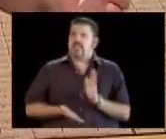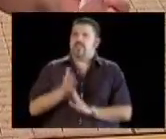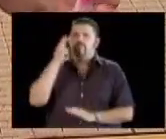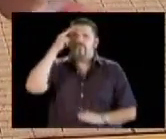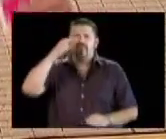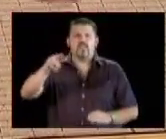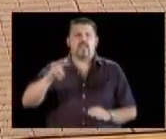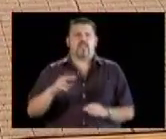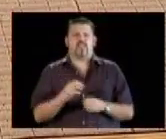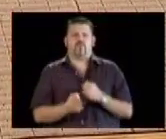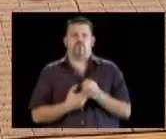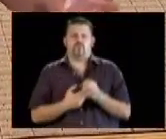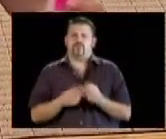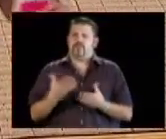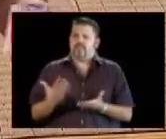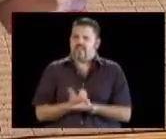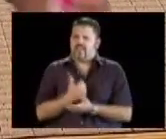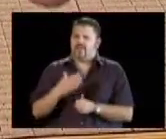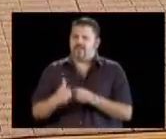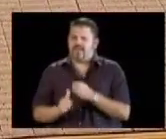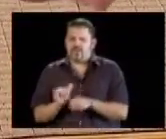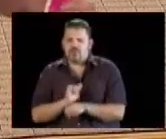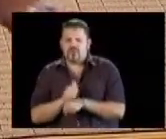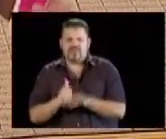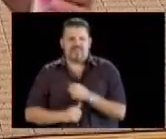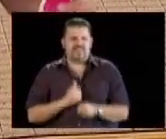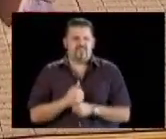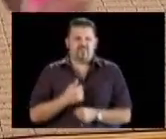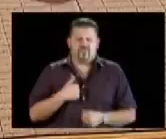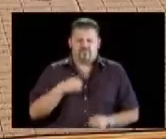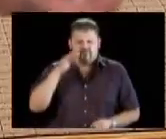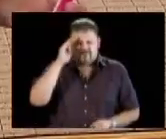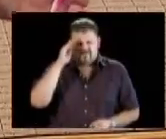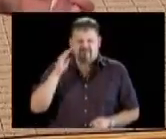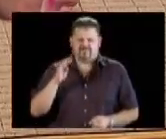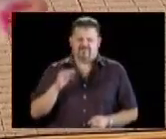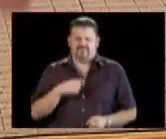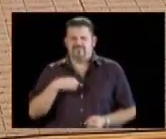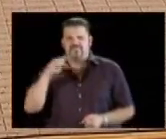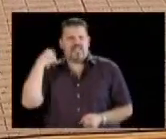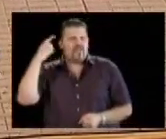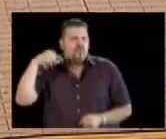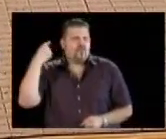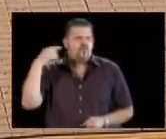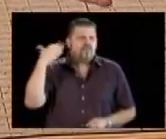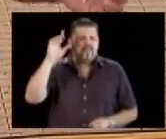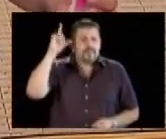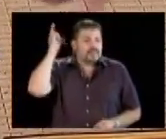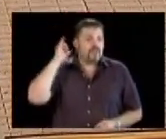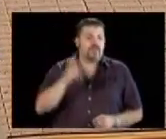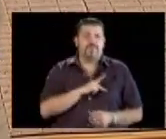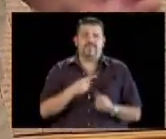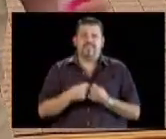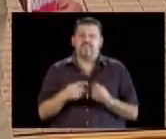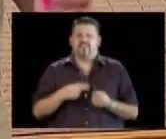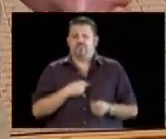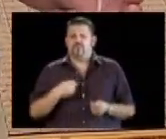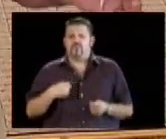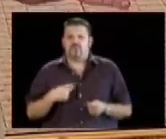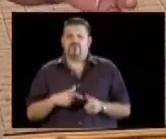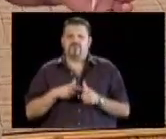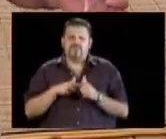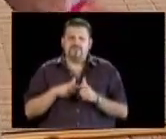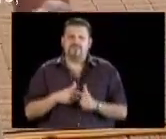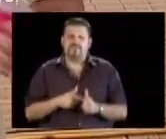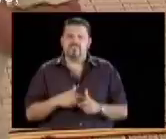carros del año. Y yo, pues la verdad, mi esposa se la pasaba diciéndome que estaba loca mi tía. Empezamos, al año 7 meses nos ganamos el